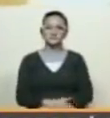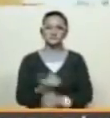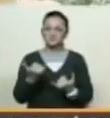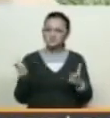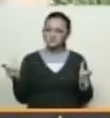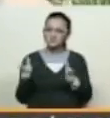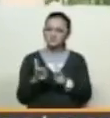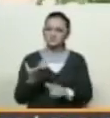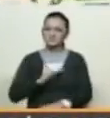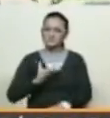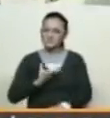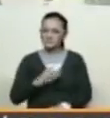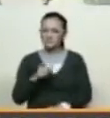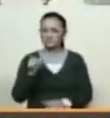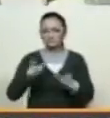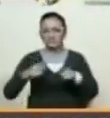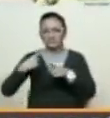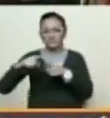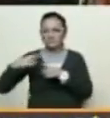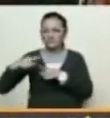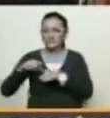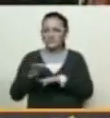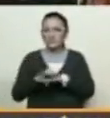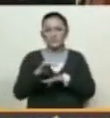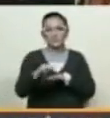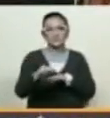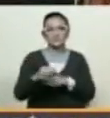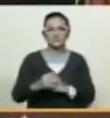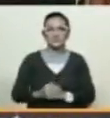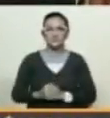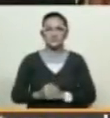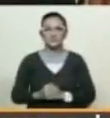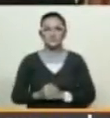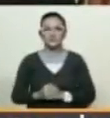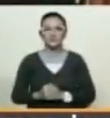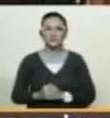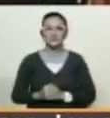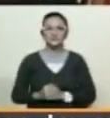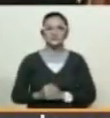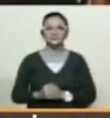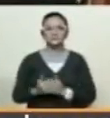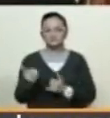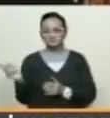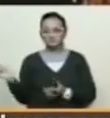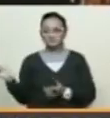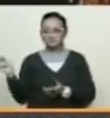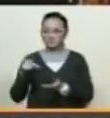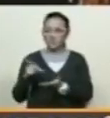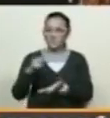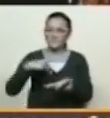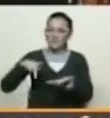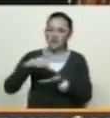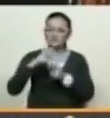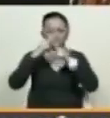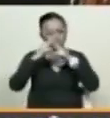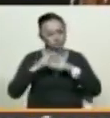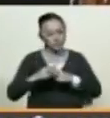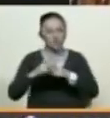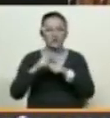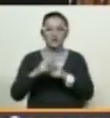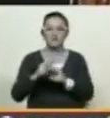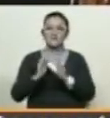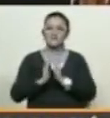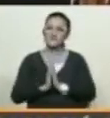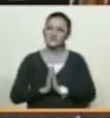con alcaldes, alcaldesas de los diferentes municipios que trajeron a esta plaza rendirle honores a nuestra divina